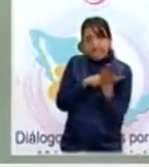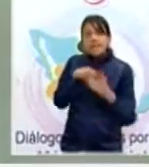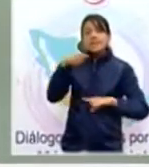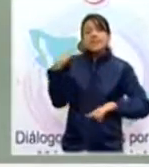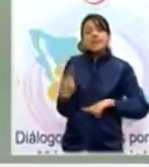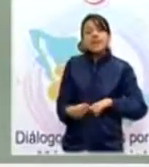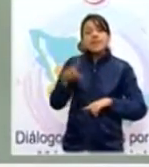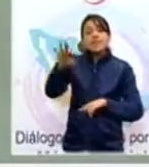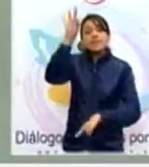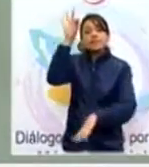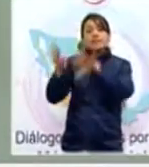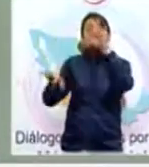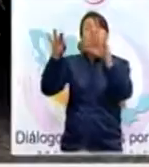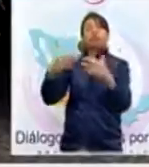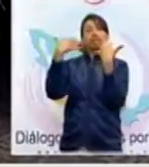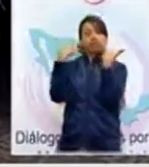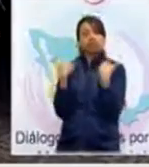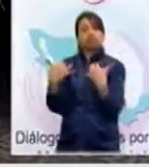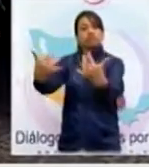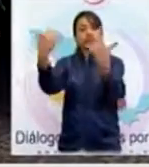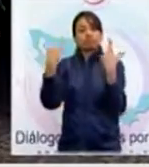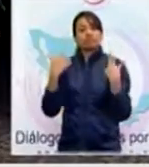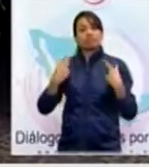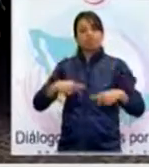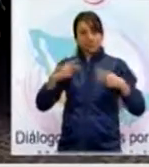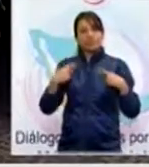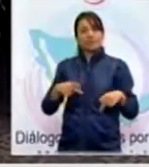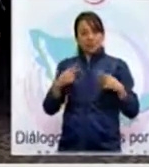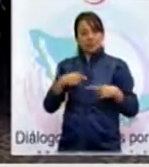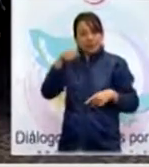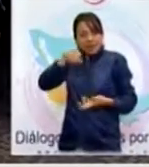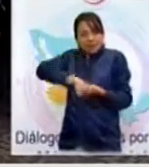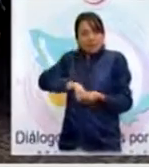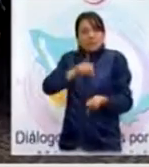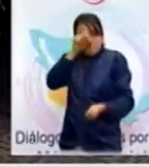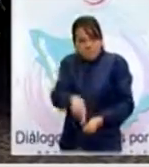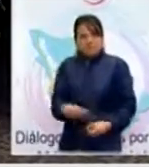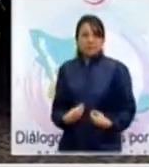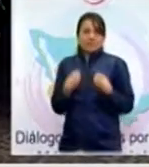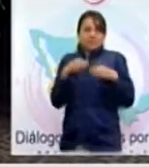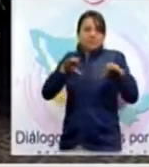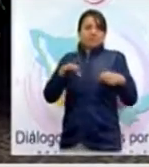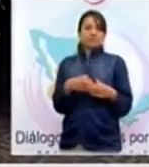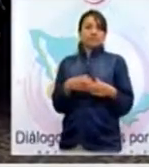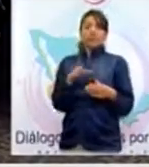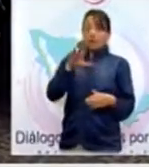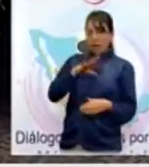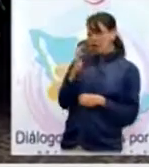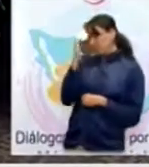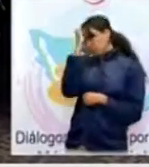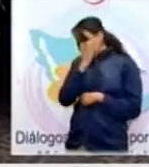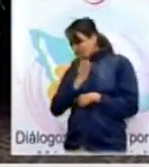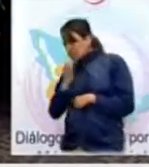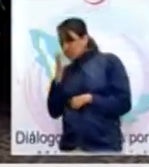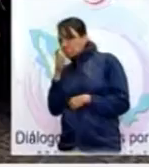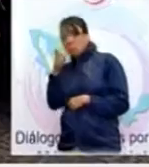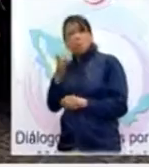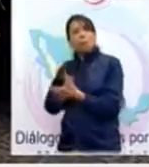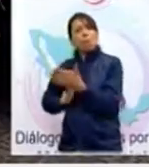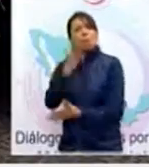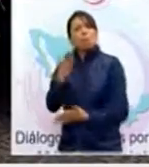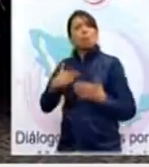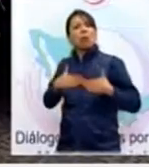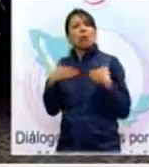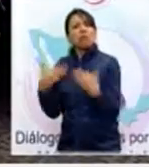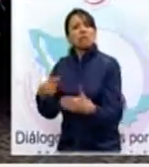sí pueden acreditar los exámenes de control y confianza, pues porque los conoce el pueblo, los conoce la colonia, y si se equivocan